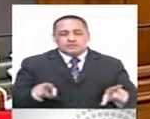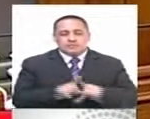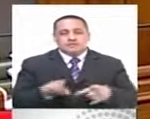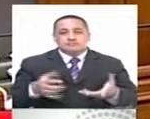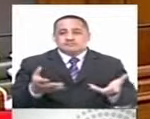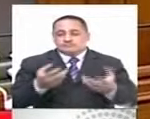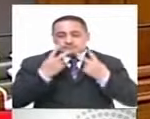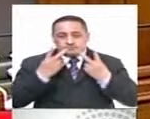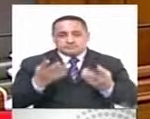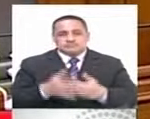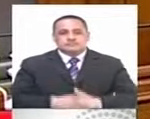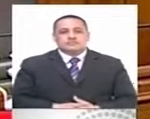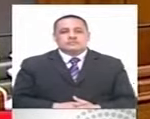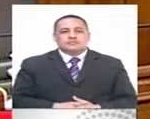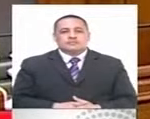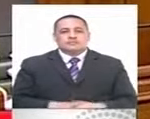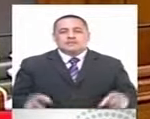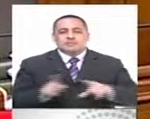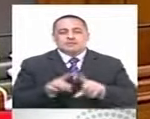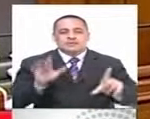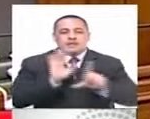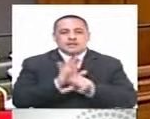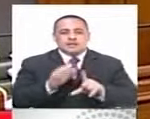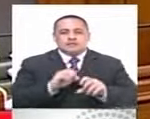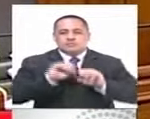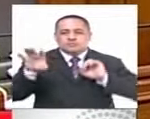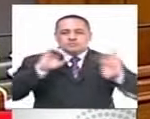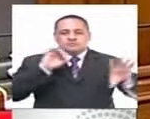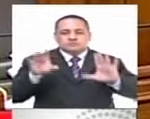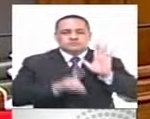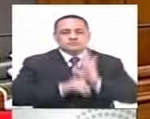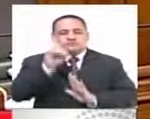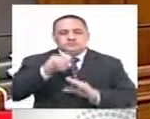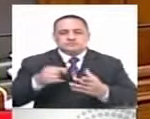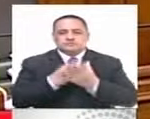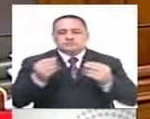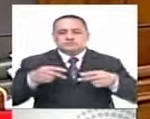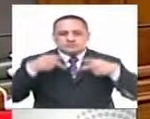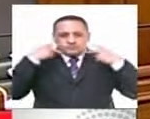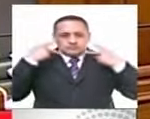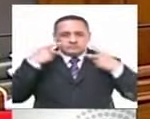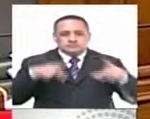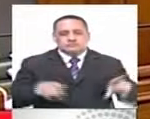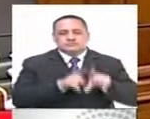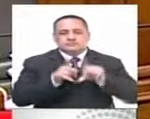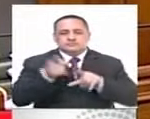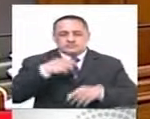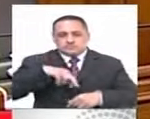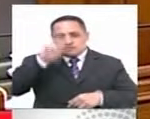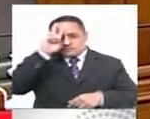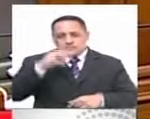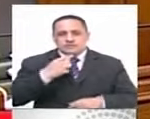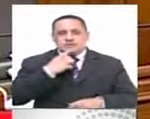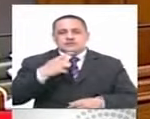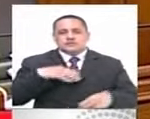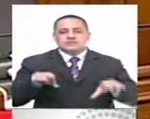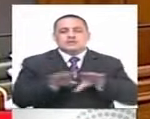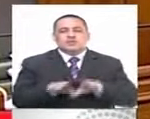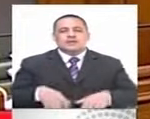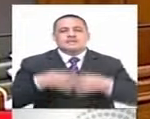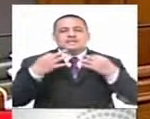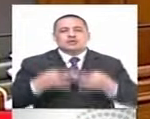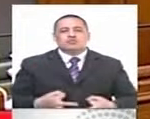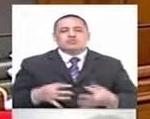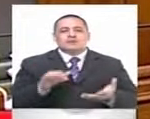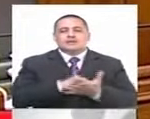decir. La ley de la promoción y desarrollo de la Amazonía peruana, que se cumpla y